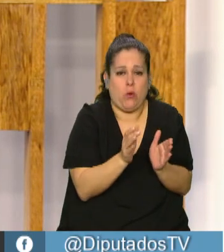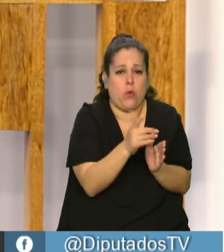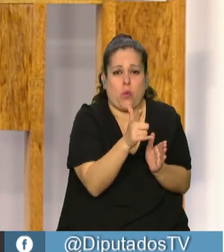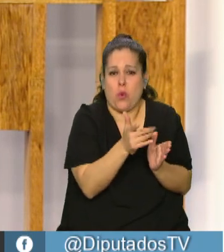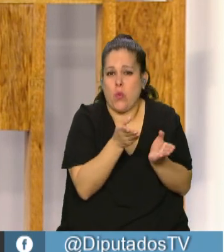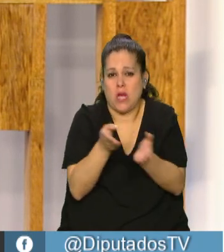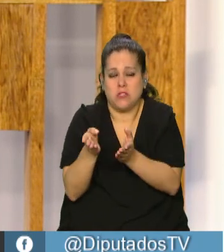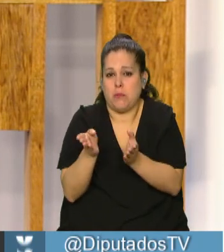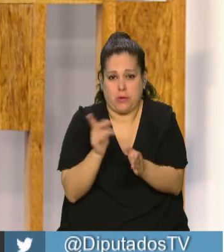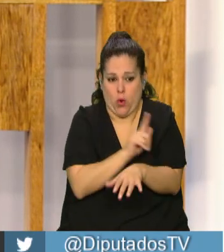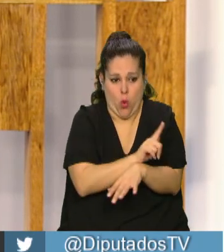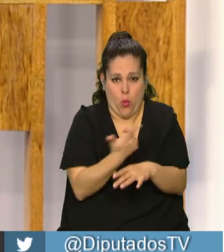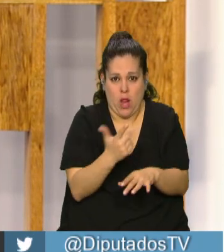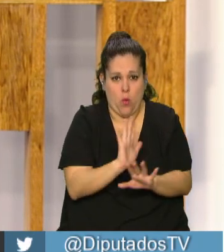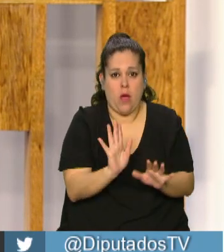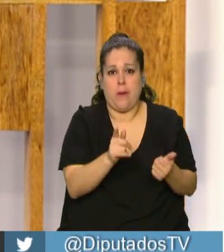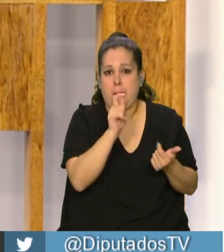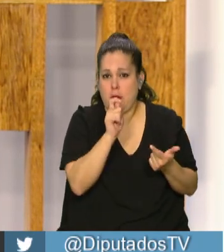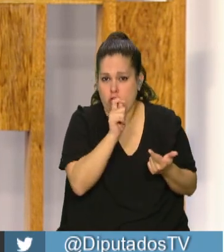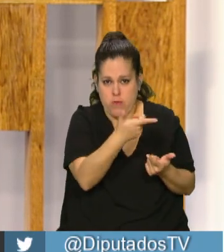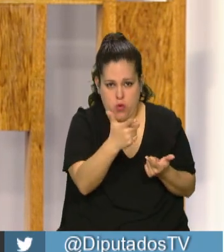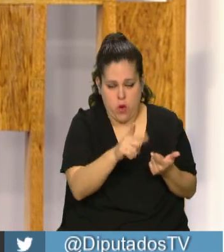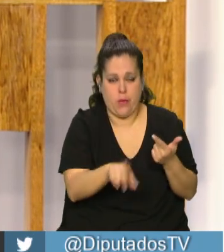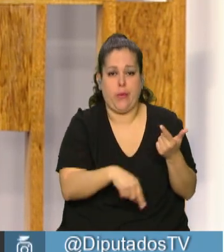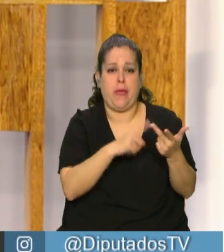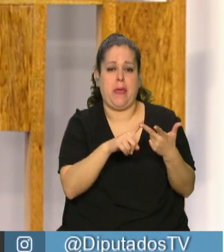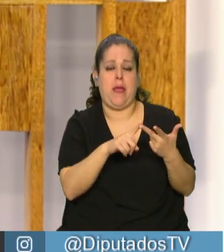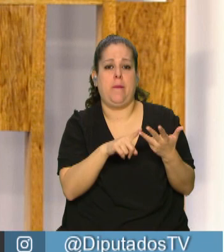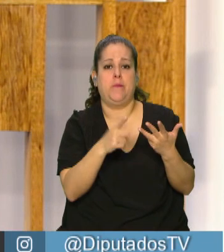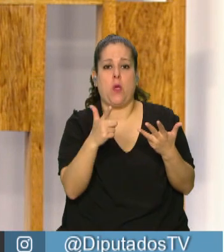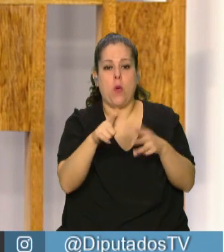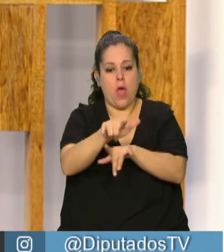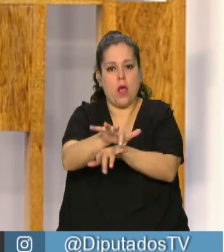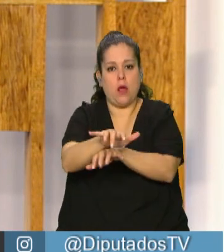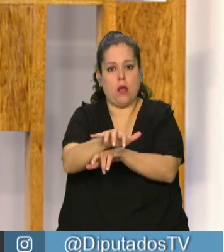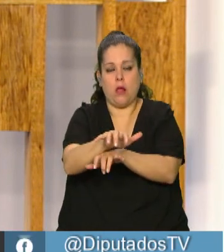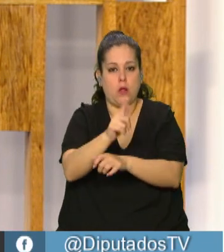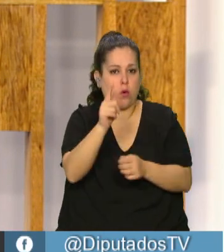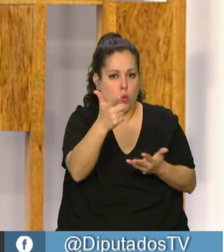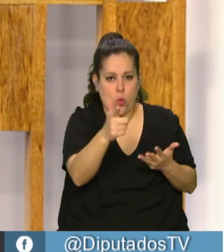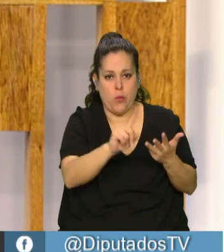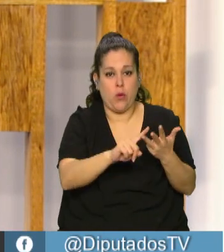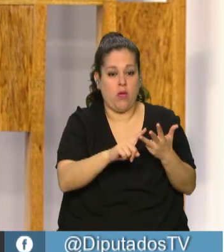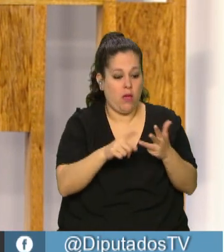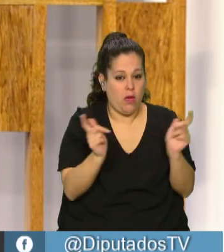no entraba el periodismo, no había versión taquigráfica. Lo que se hablaba ahí eran